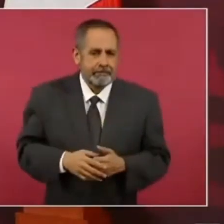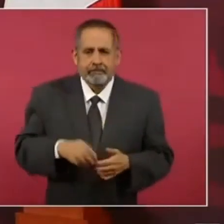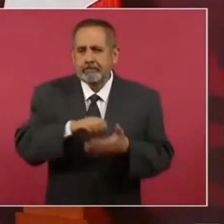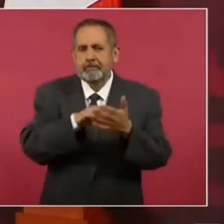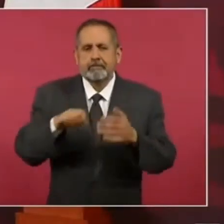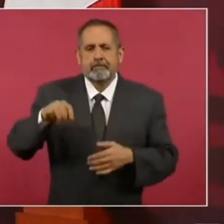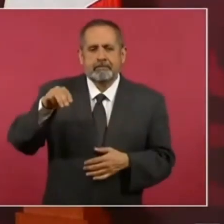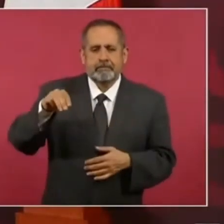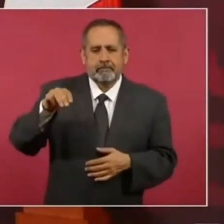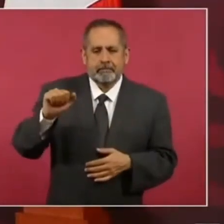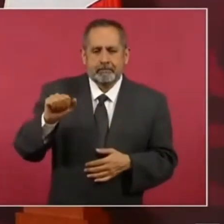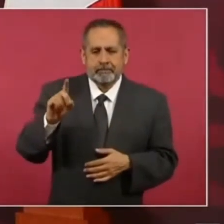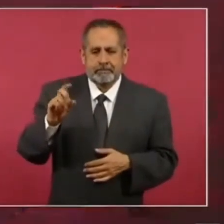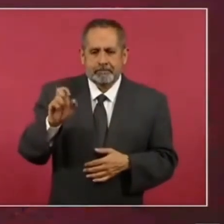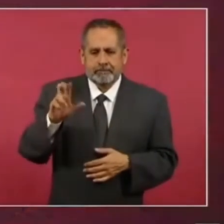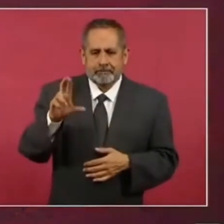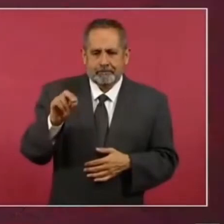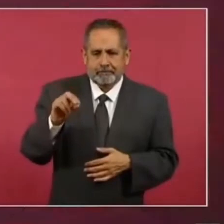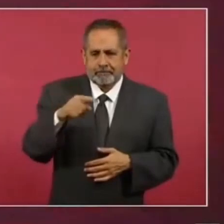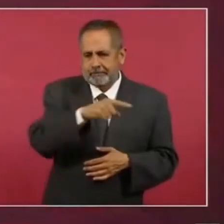Madero, por ejemplo,